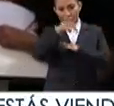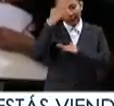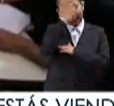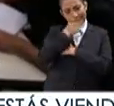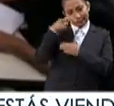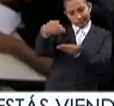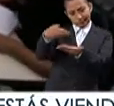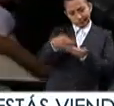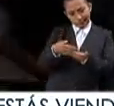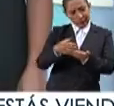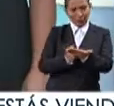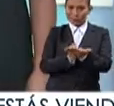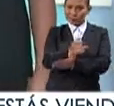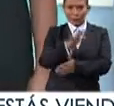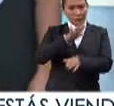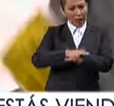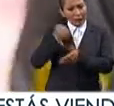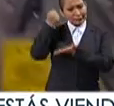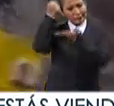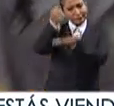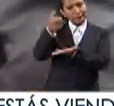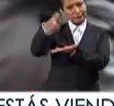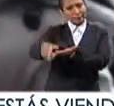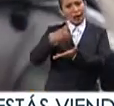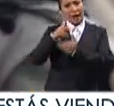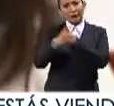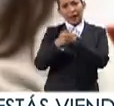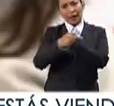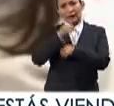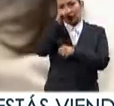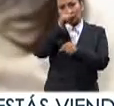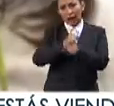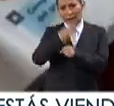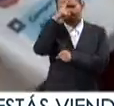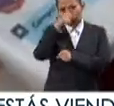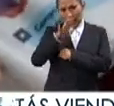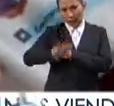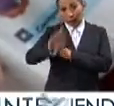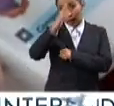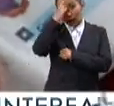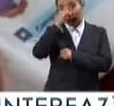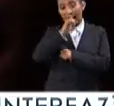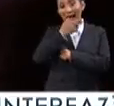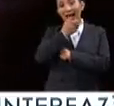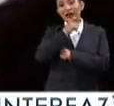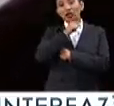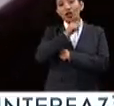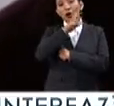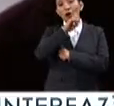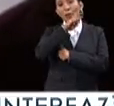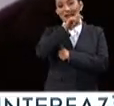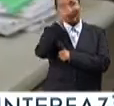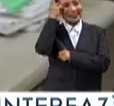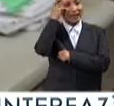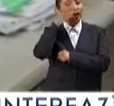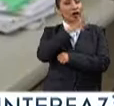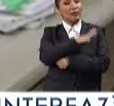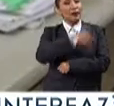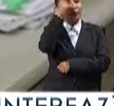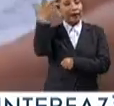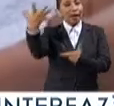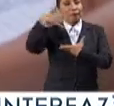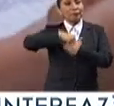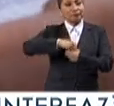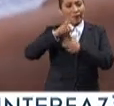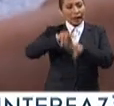diagnósticos determinó invertir mayores recursos a las teles secundarias del país recuerda héctor robles vásquez director general para la